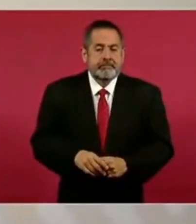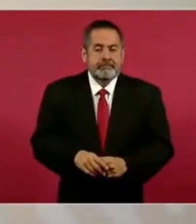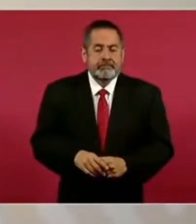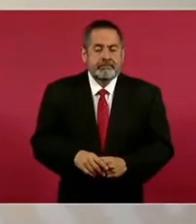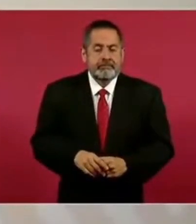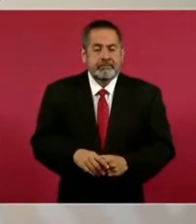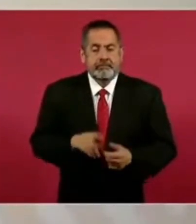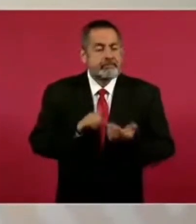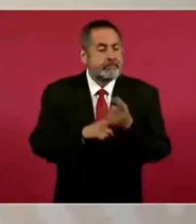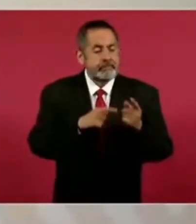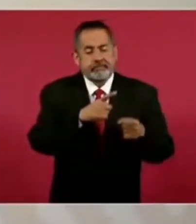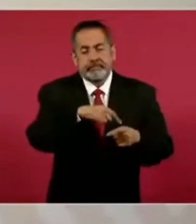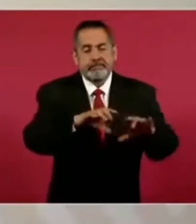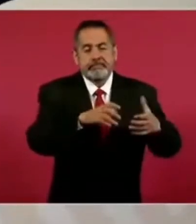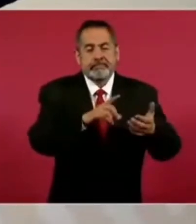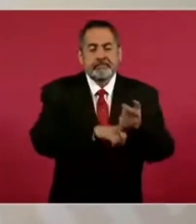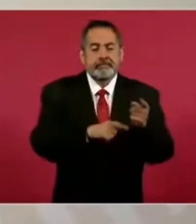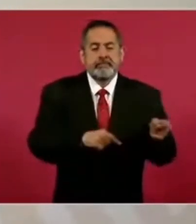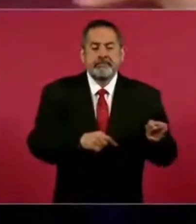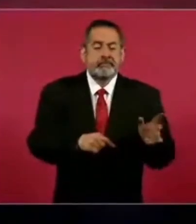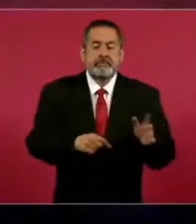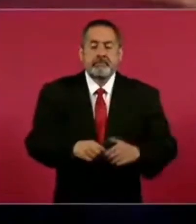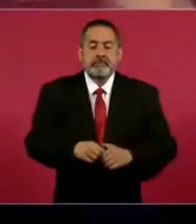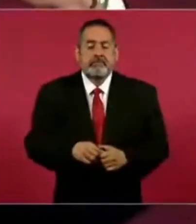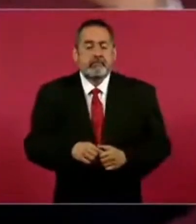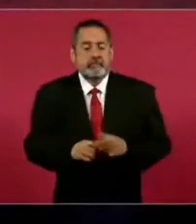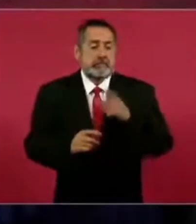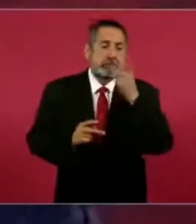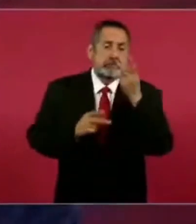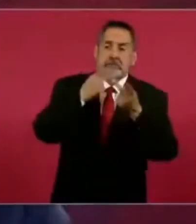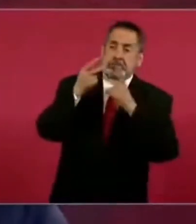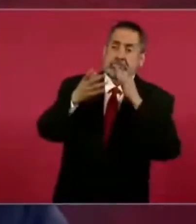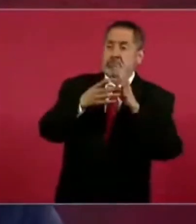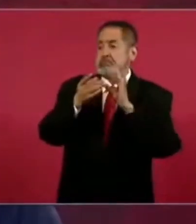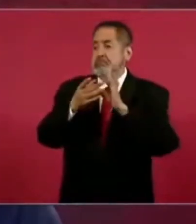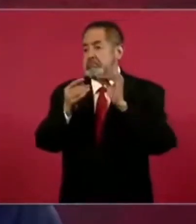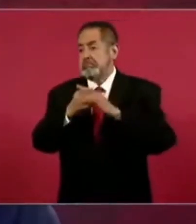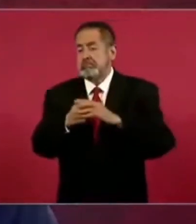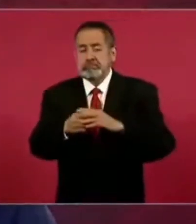que se vuelven millonarios,